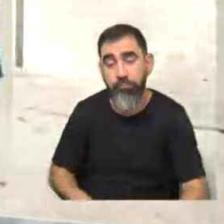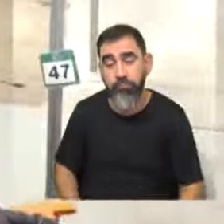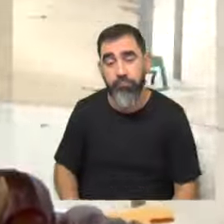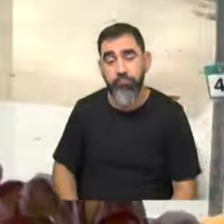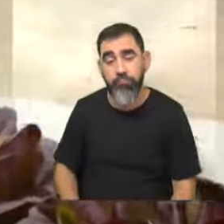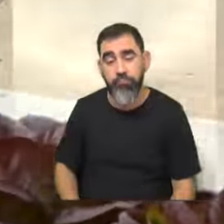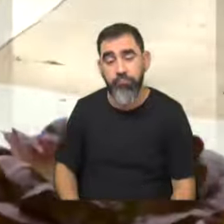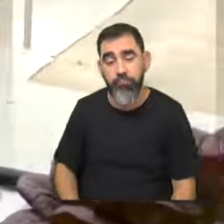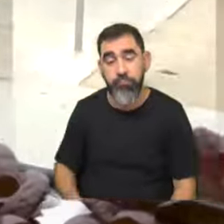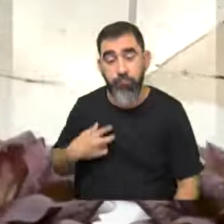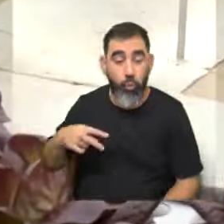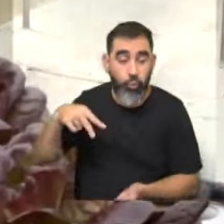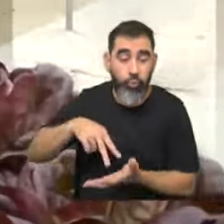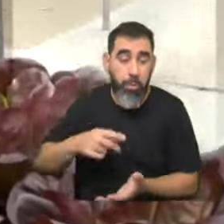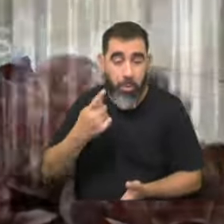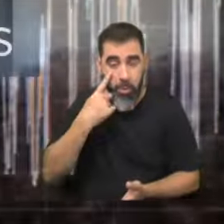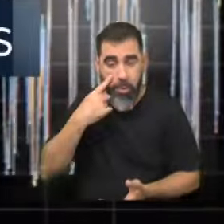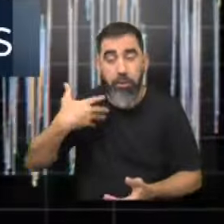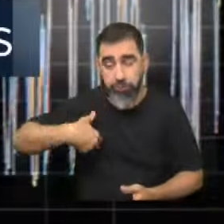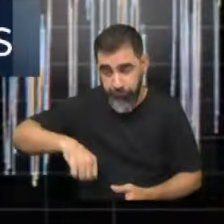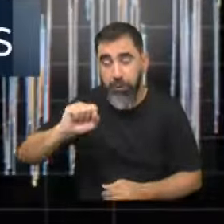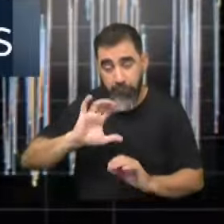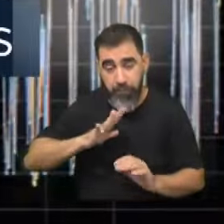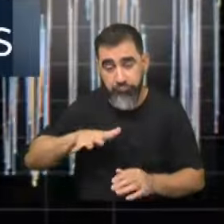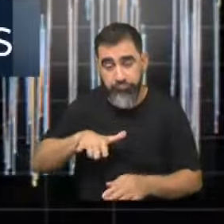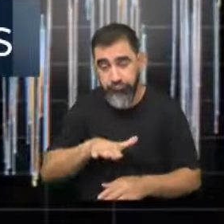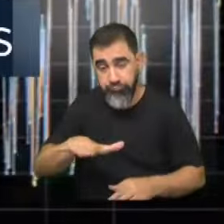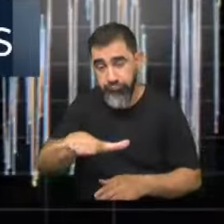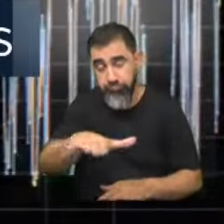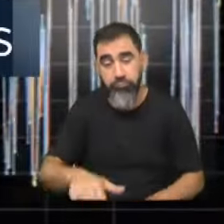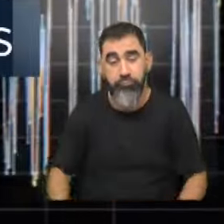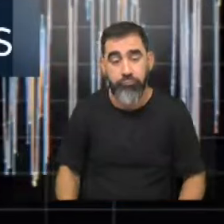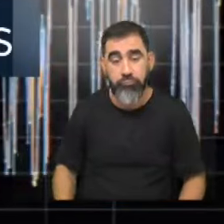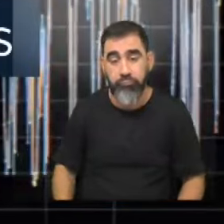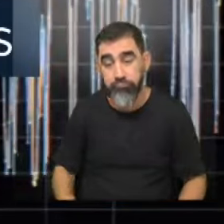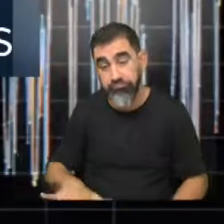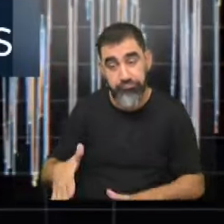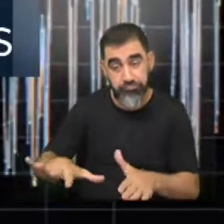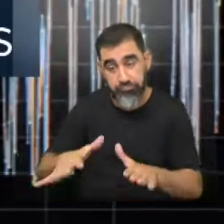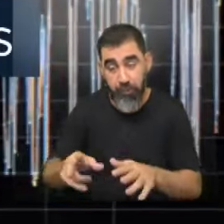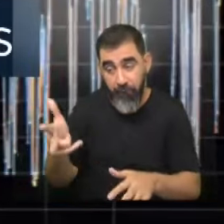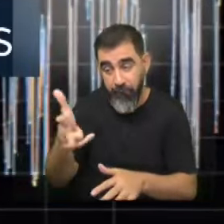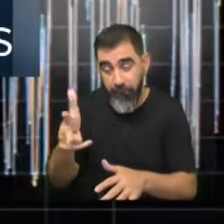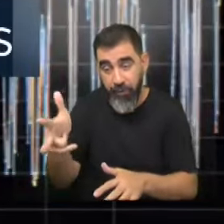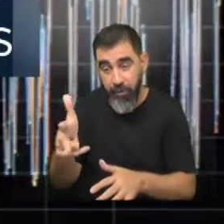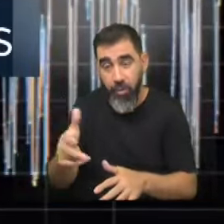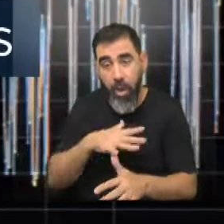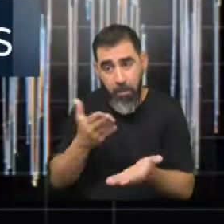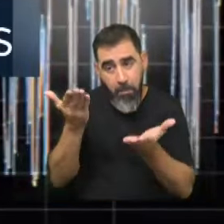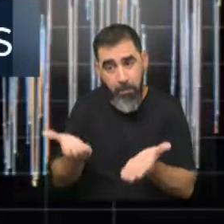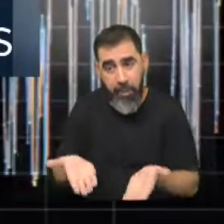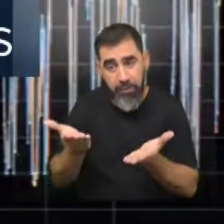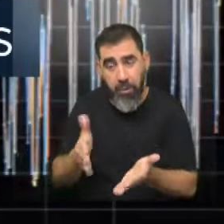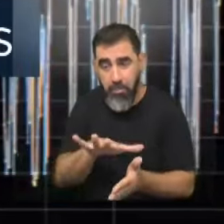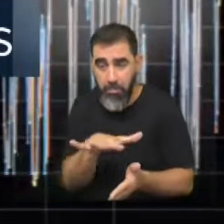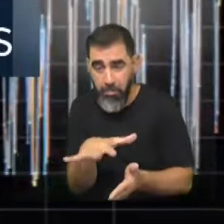lo subimos nosotros arriba para probarlo y nos lleva a nosotros. Sí. Además es bastante estable, ¿no? Porque he visto algunos videos que lleva una buena carga de cajones